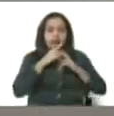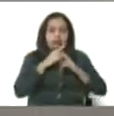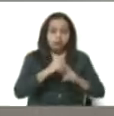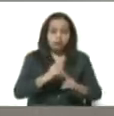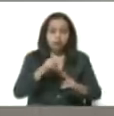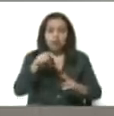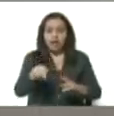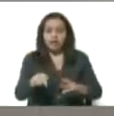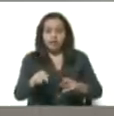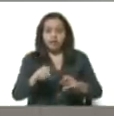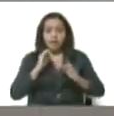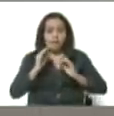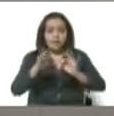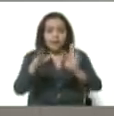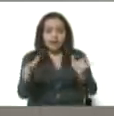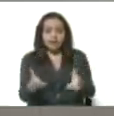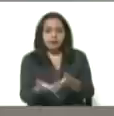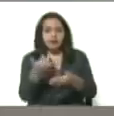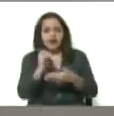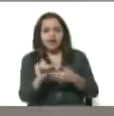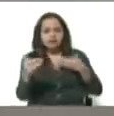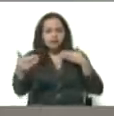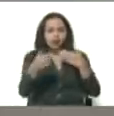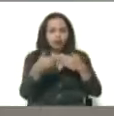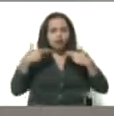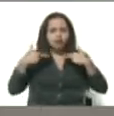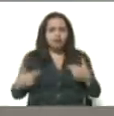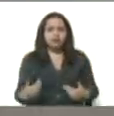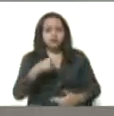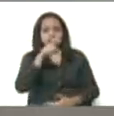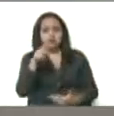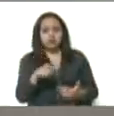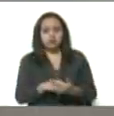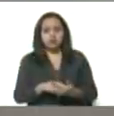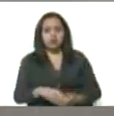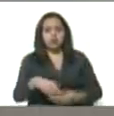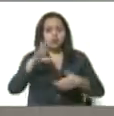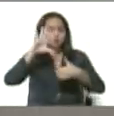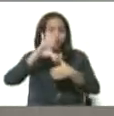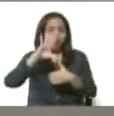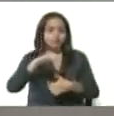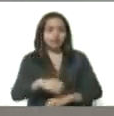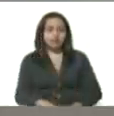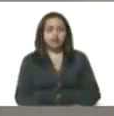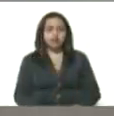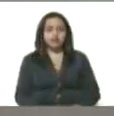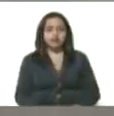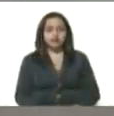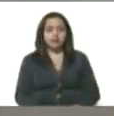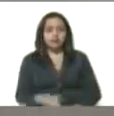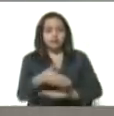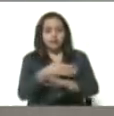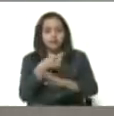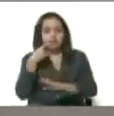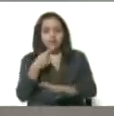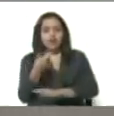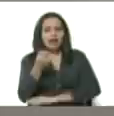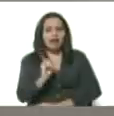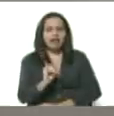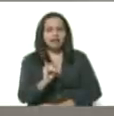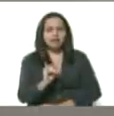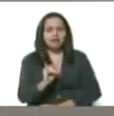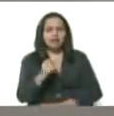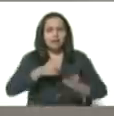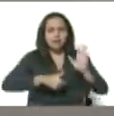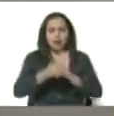pandemia que azota a la humanidad entera, donde Sudamérica, como diríamos, está en el ojo